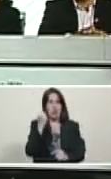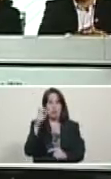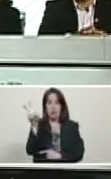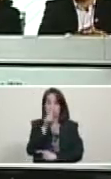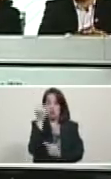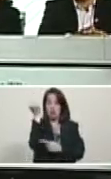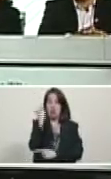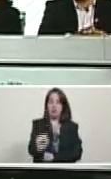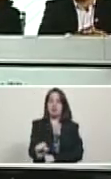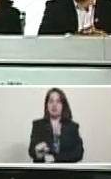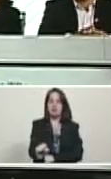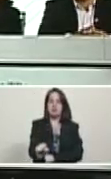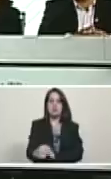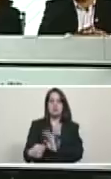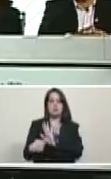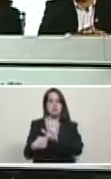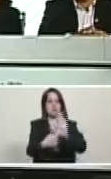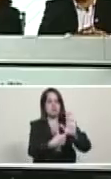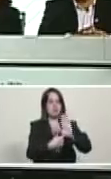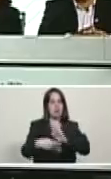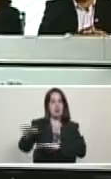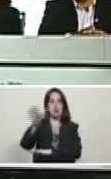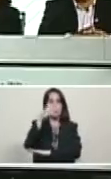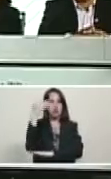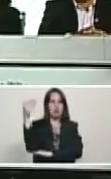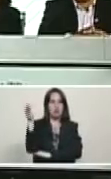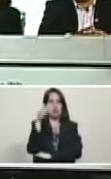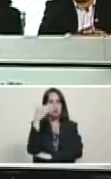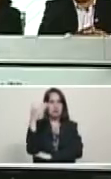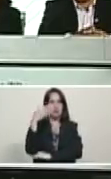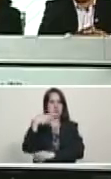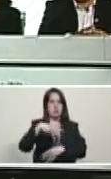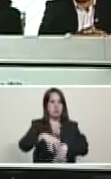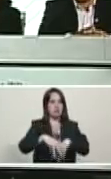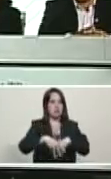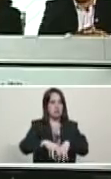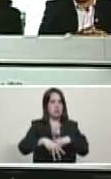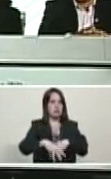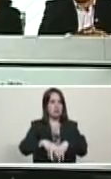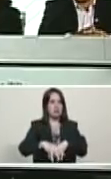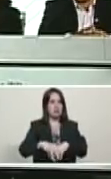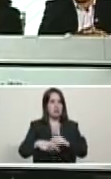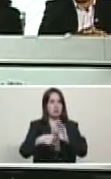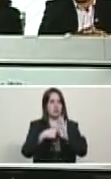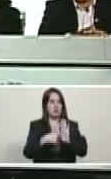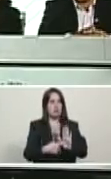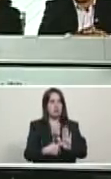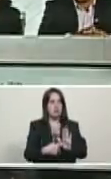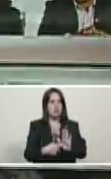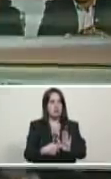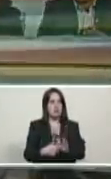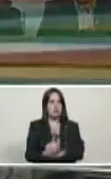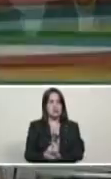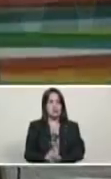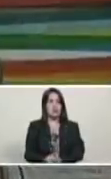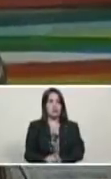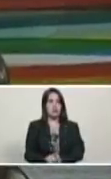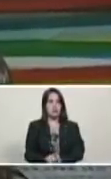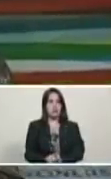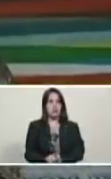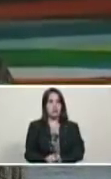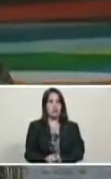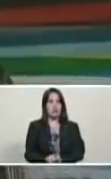se convirtió en el estandarte de los ejércitos revolucionarios que bolívar construyó